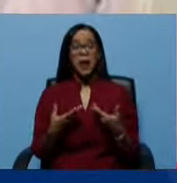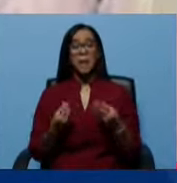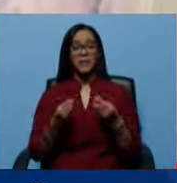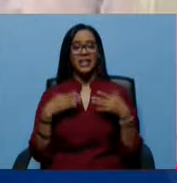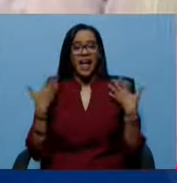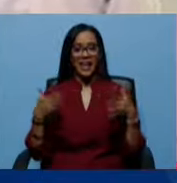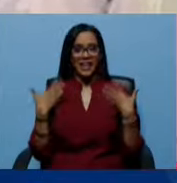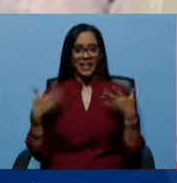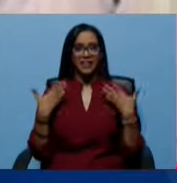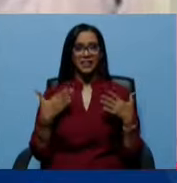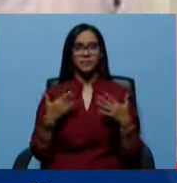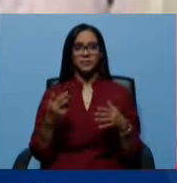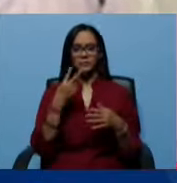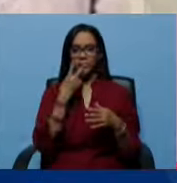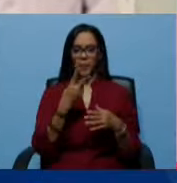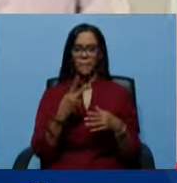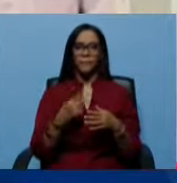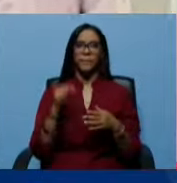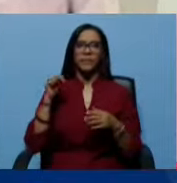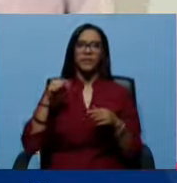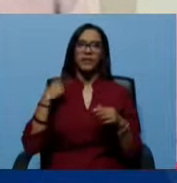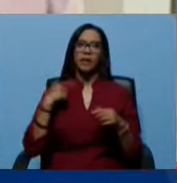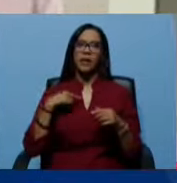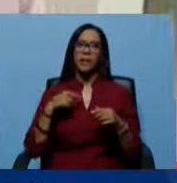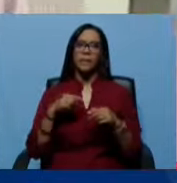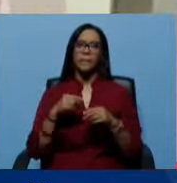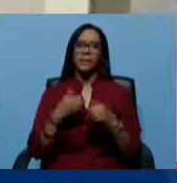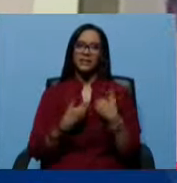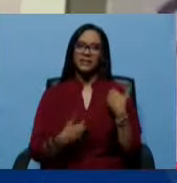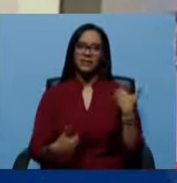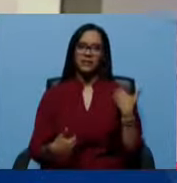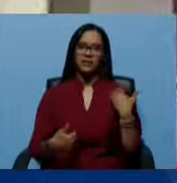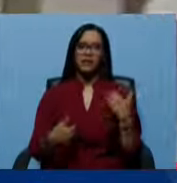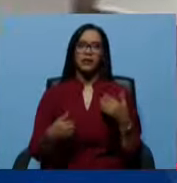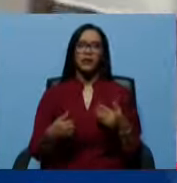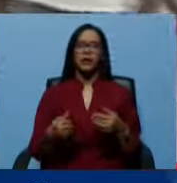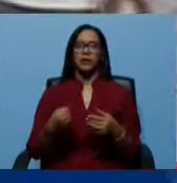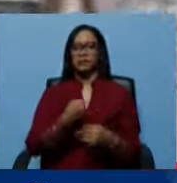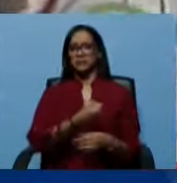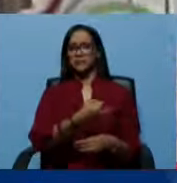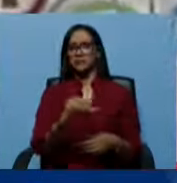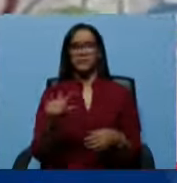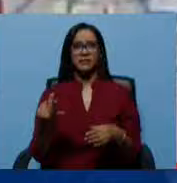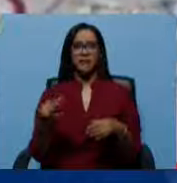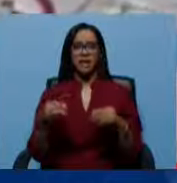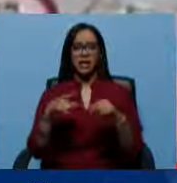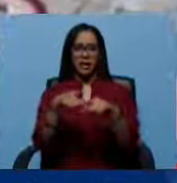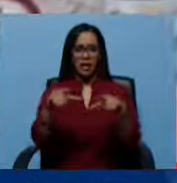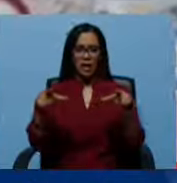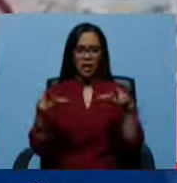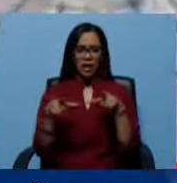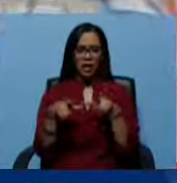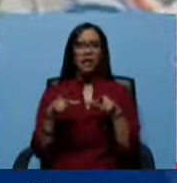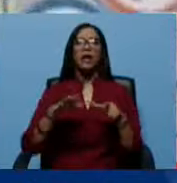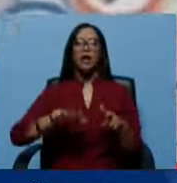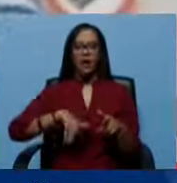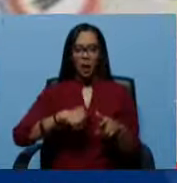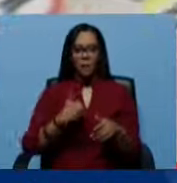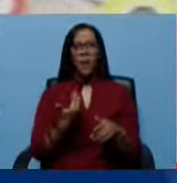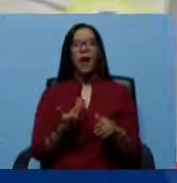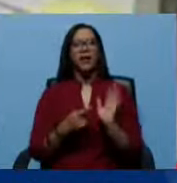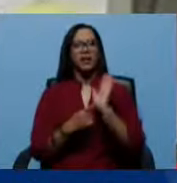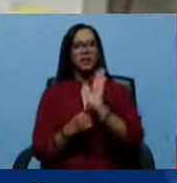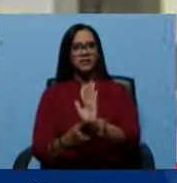alegrías. Fíjese, aquí tenemos, presidente, toda una cantidad de cubículos que pueden mostrar